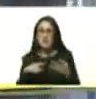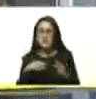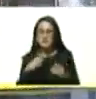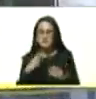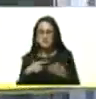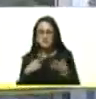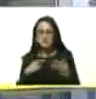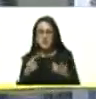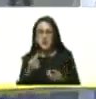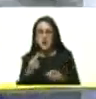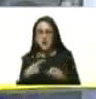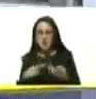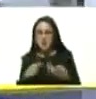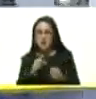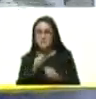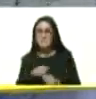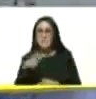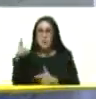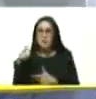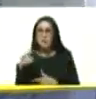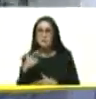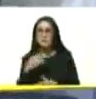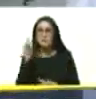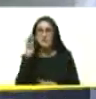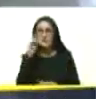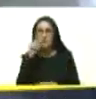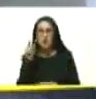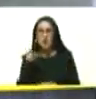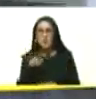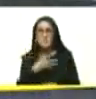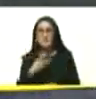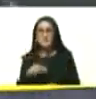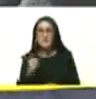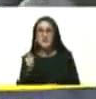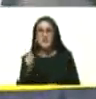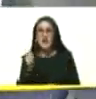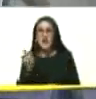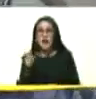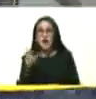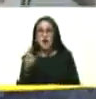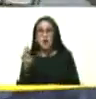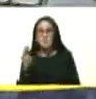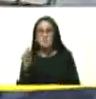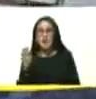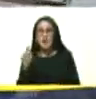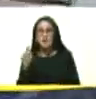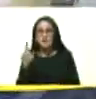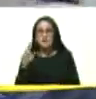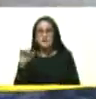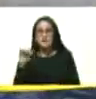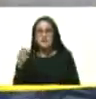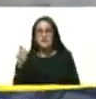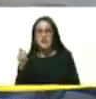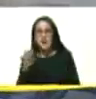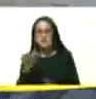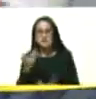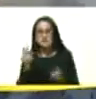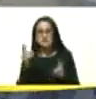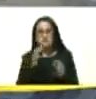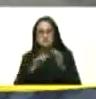Aquí yo tengo al profesor Pedro Malaver, él es presidente de Agropatria, para que también nos dé un comentario, Pedro, sobre el